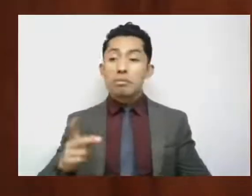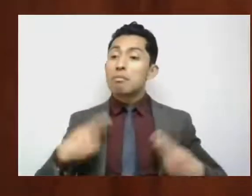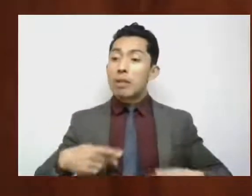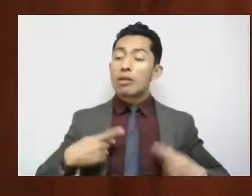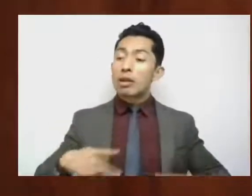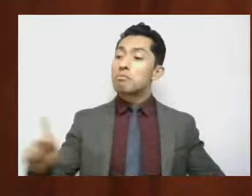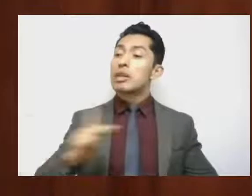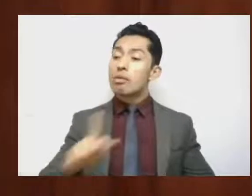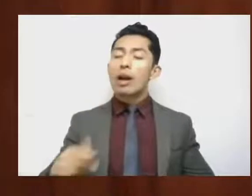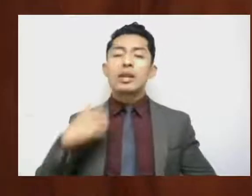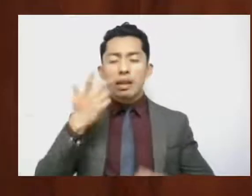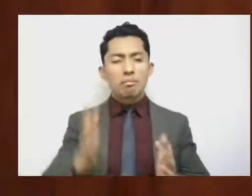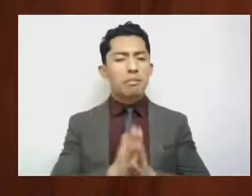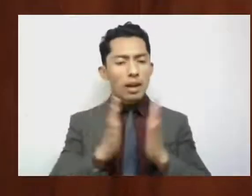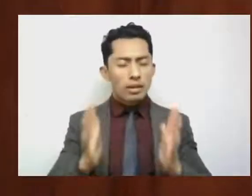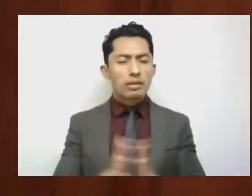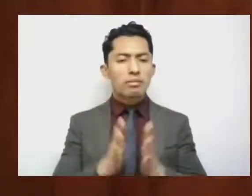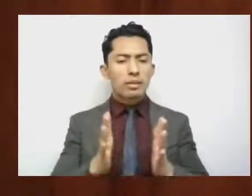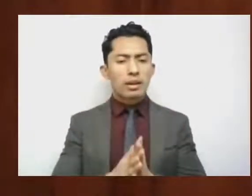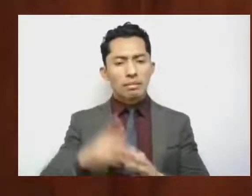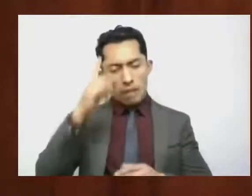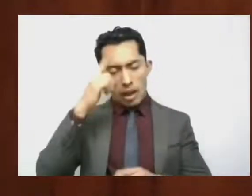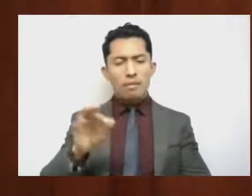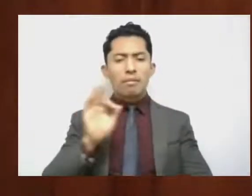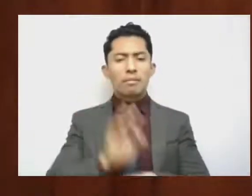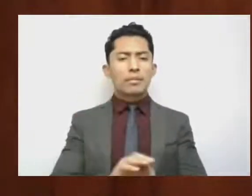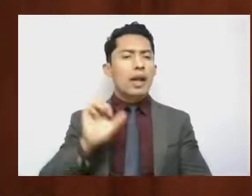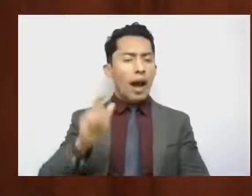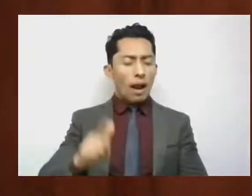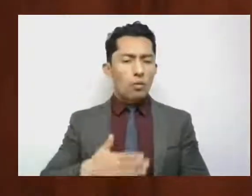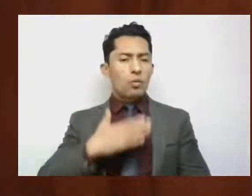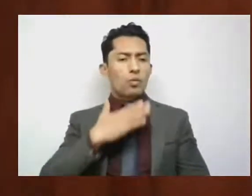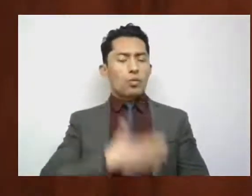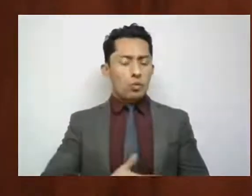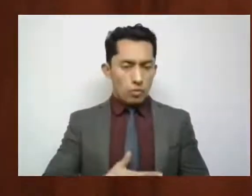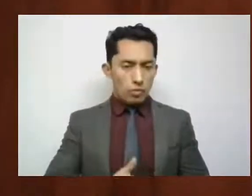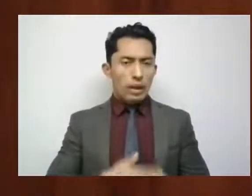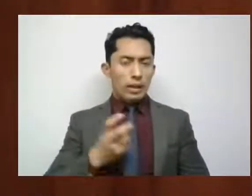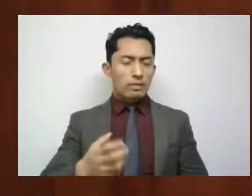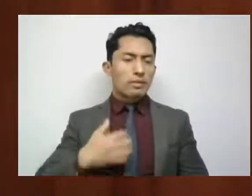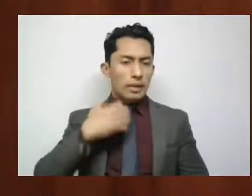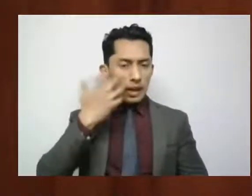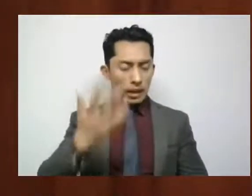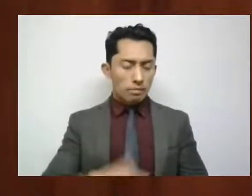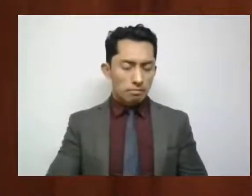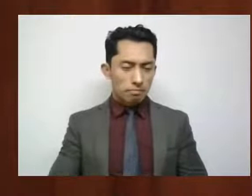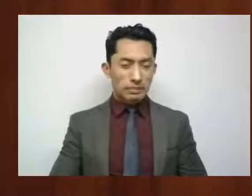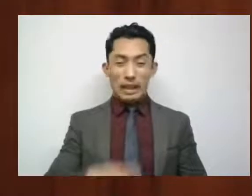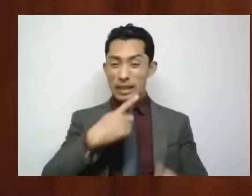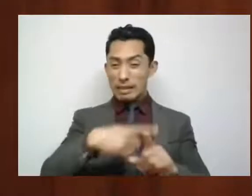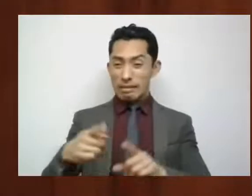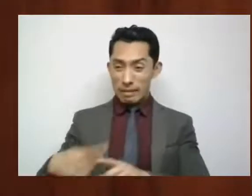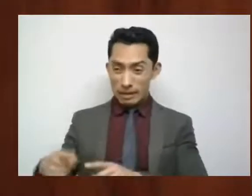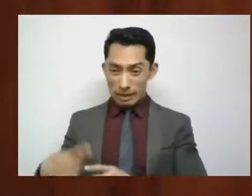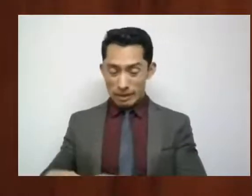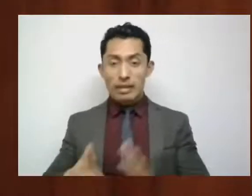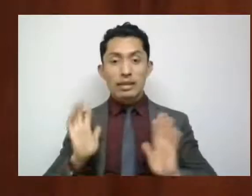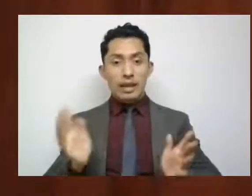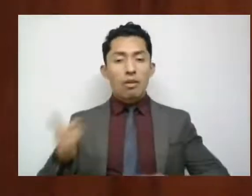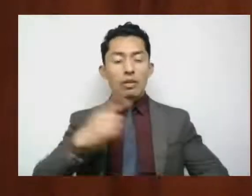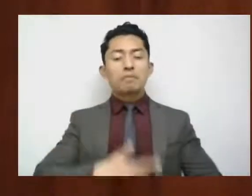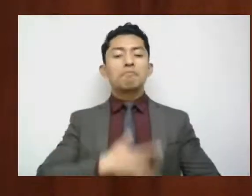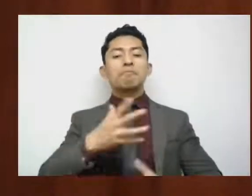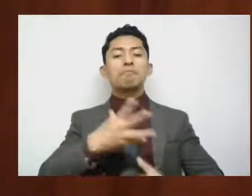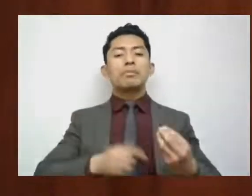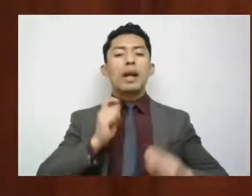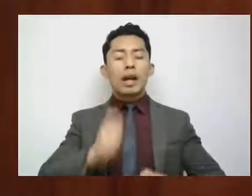en participar en favor de alguna causa justa. En todos estos casos hemos sentido el peligro